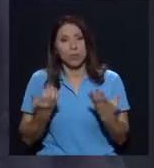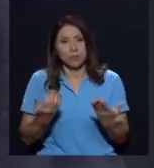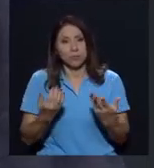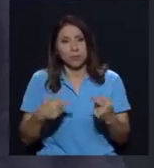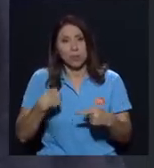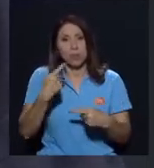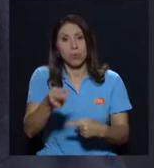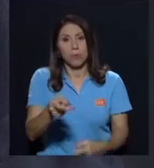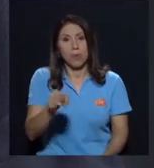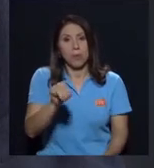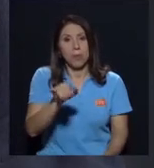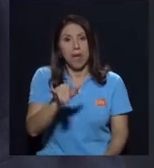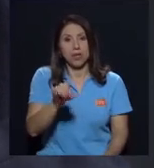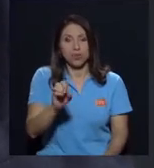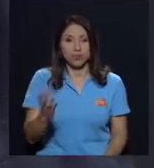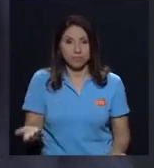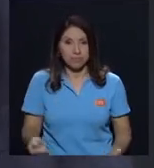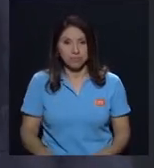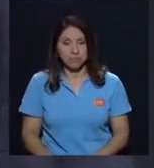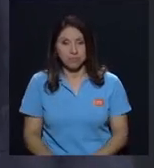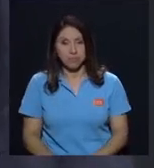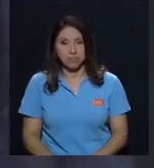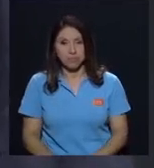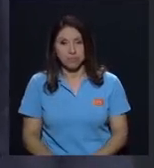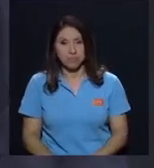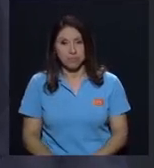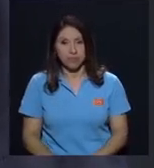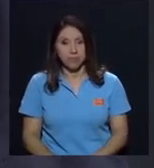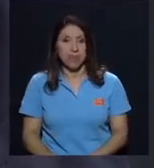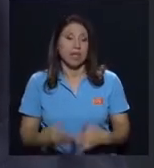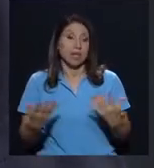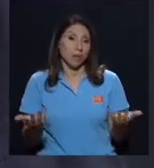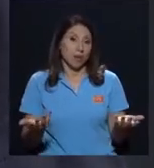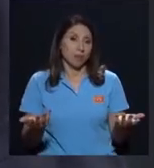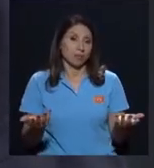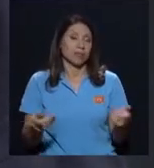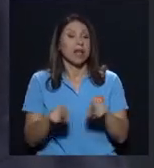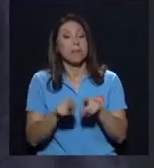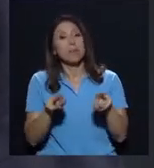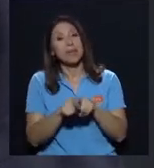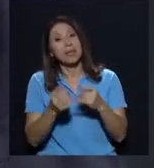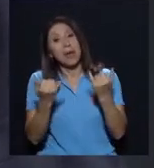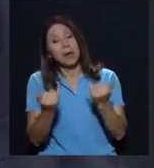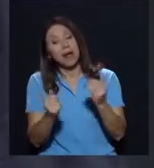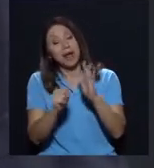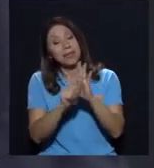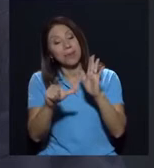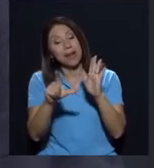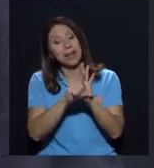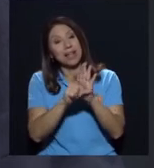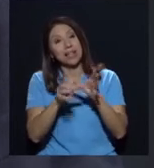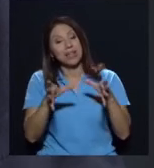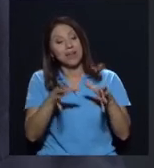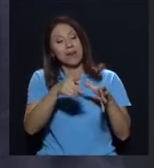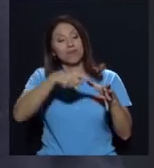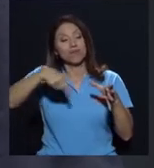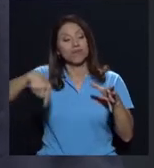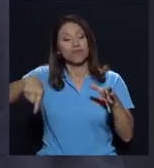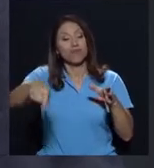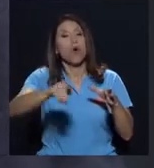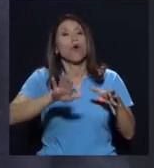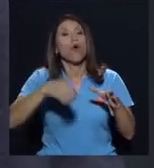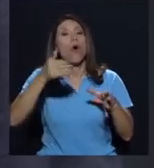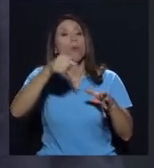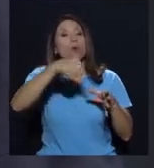mes de mayo y ver la composición de la asamblea legislativa y si es parte del problema es